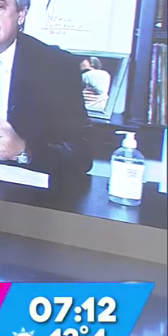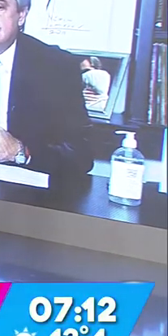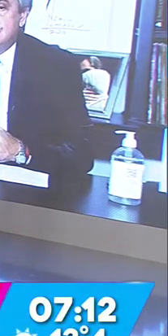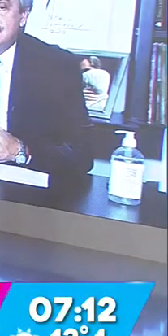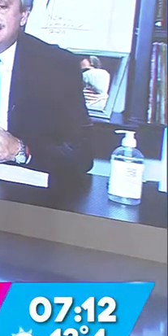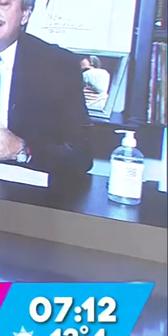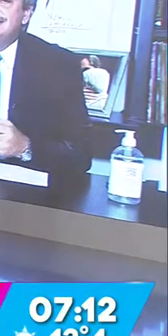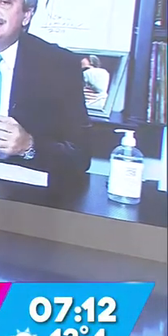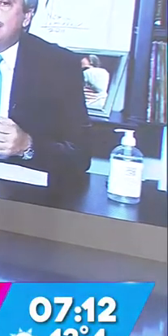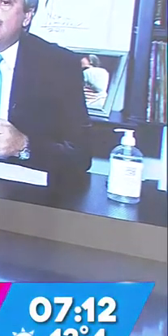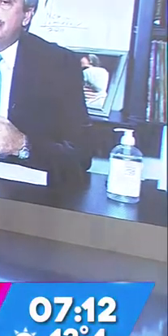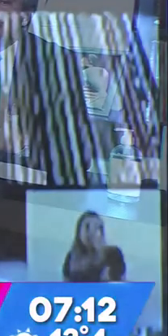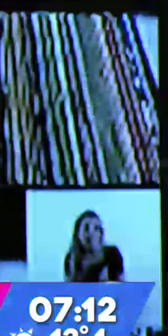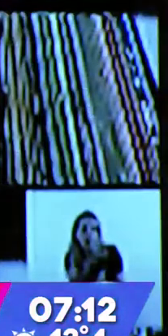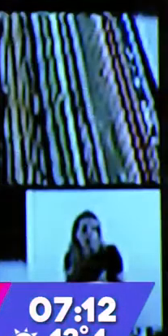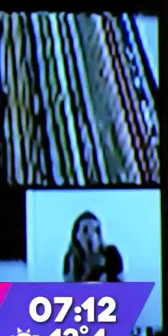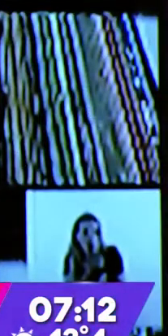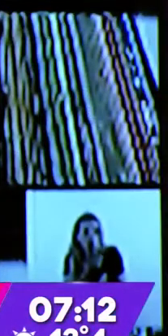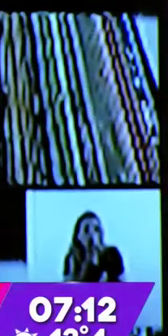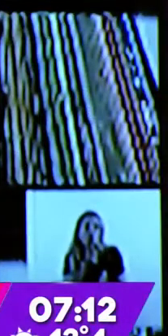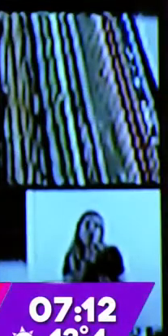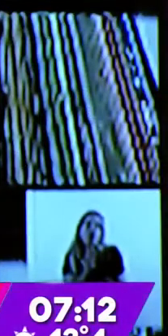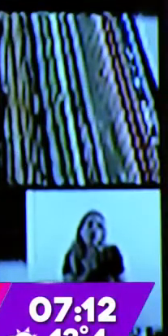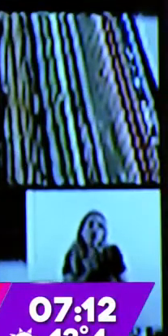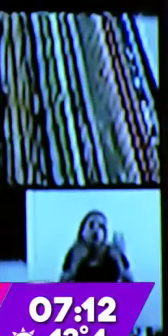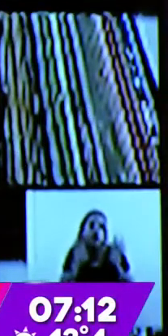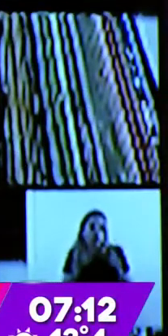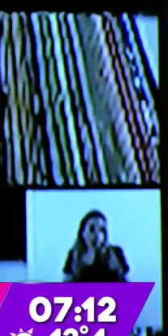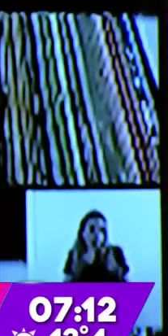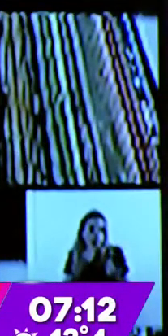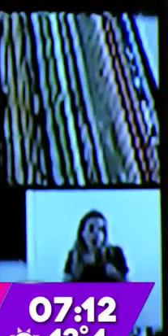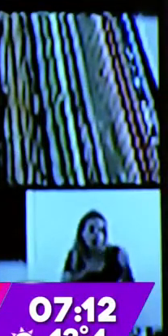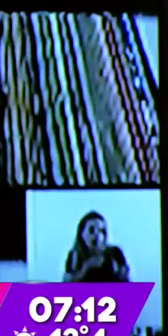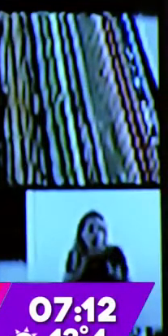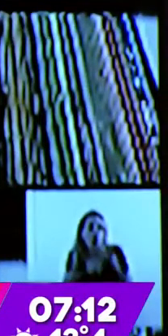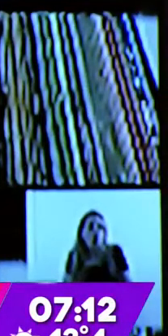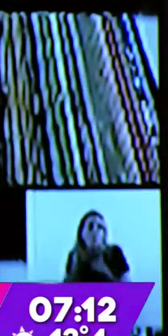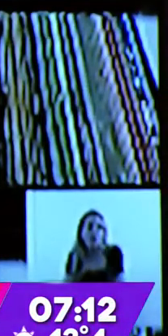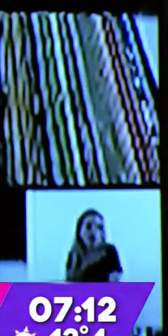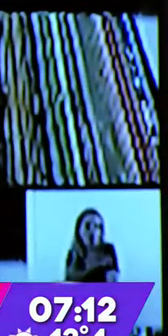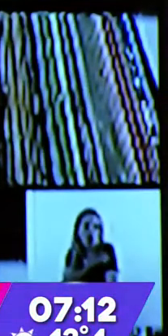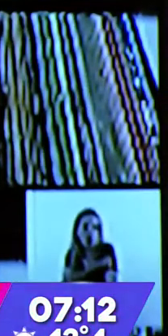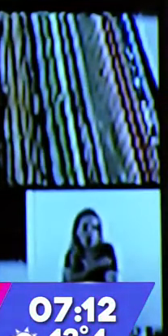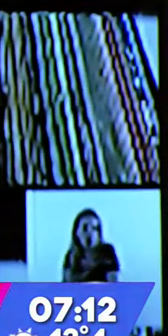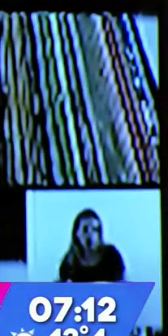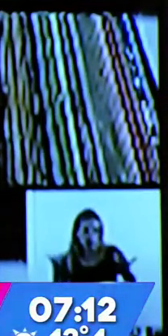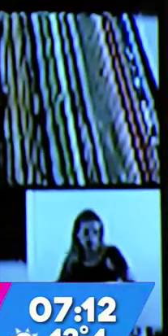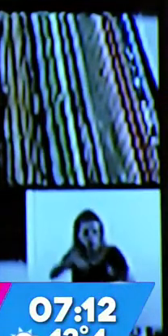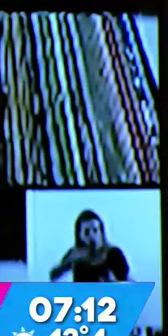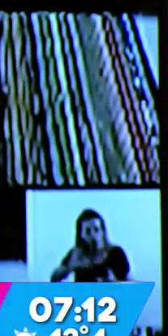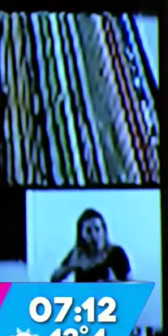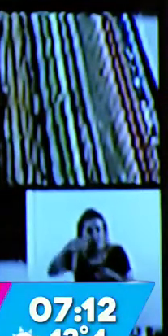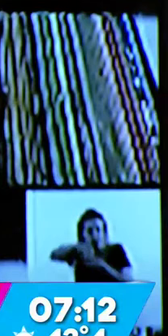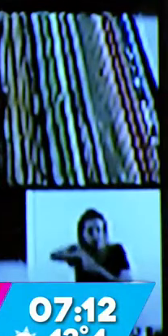solamente exactamente iban a poder retirarse a sus casas hasta las 19 para que justamente no se mezclen con dejado el horario de